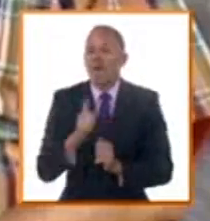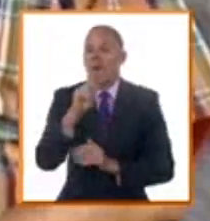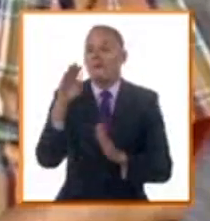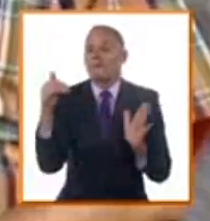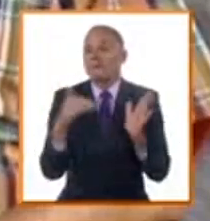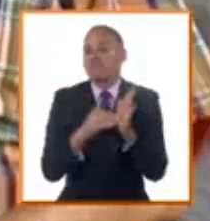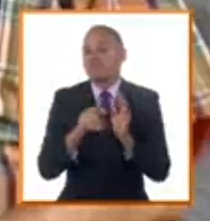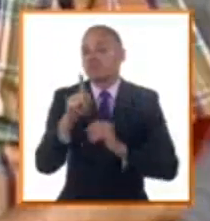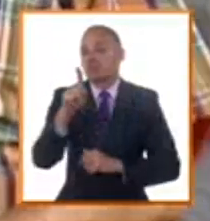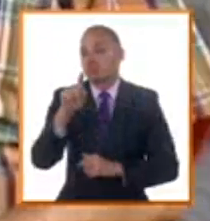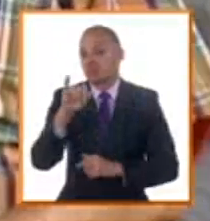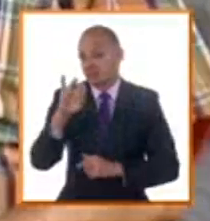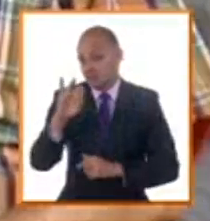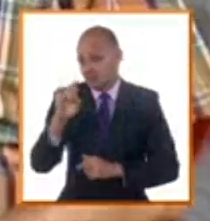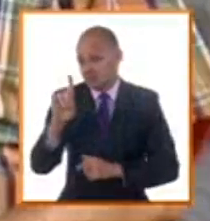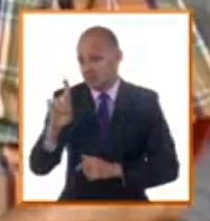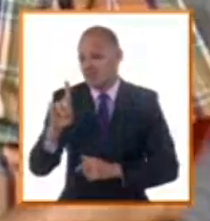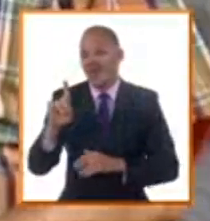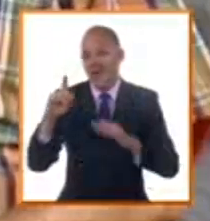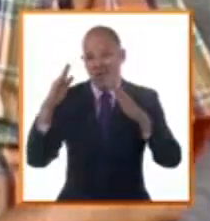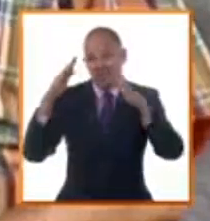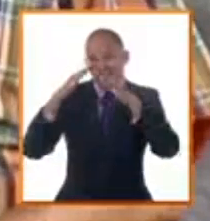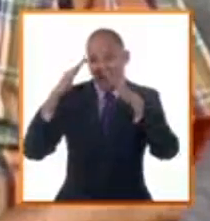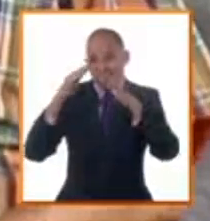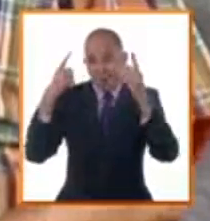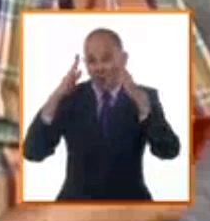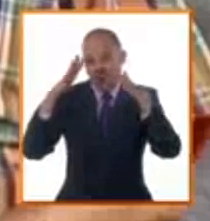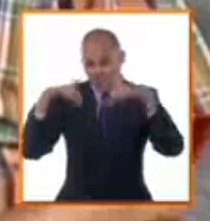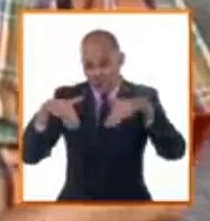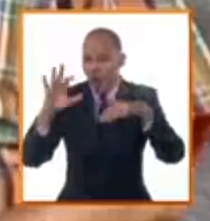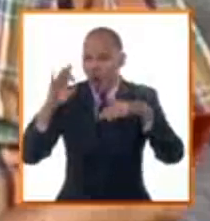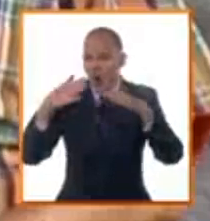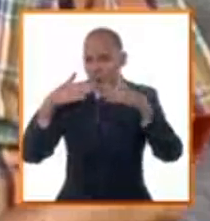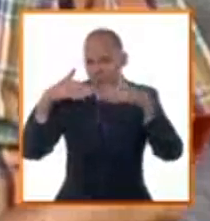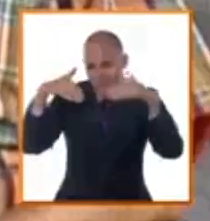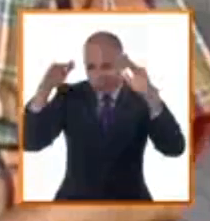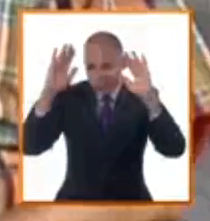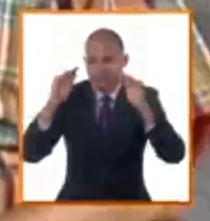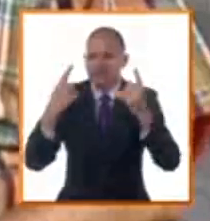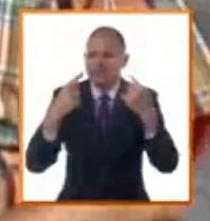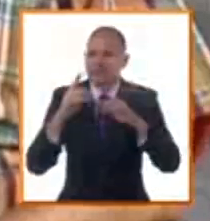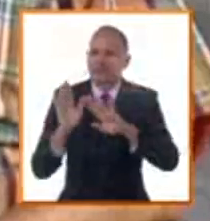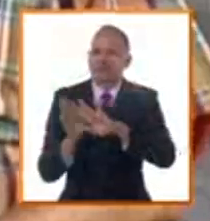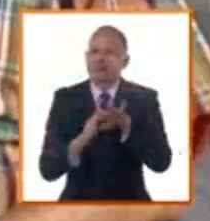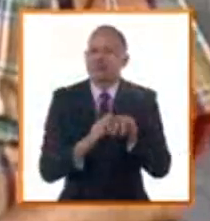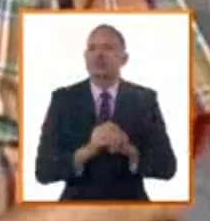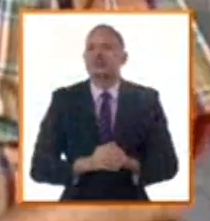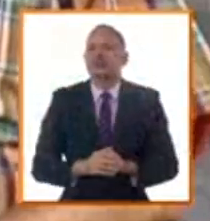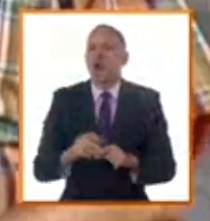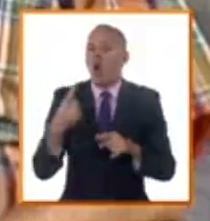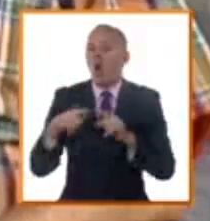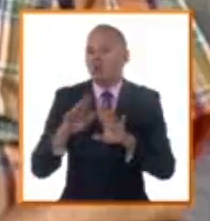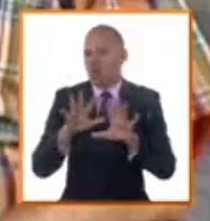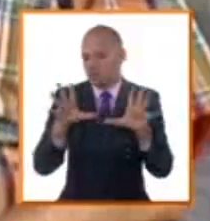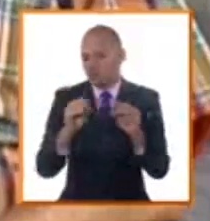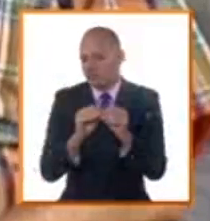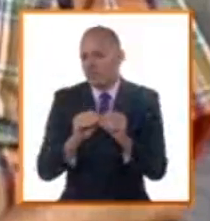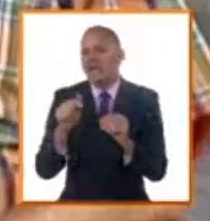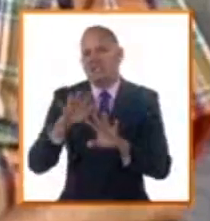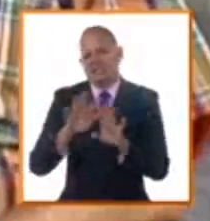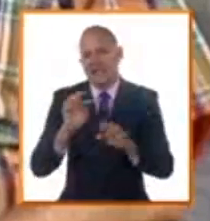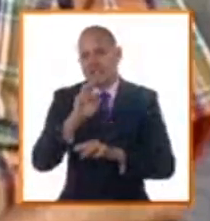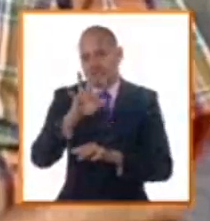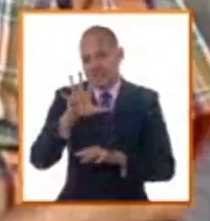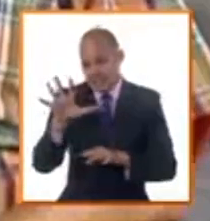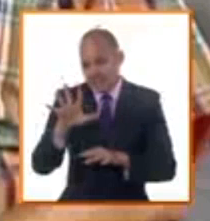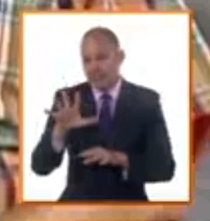171 totales de techo y 219 parciales de techo. Ya hoy contamos con más de 35 facilidades